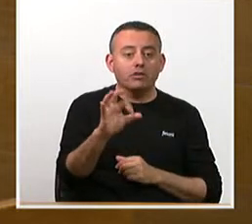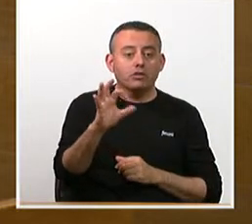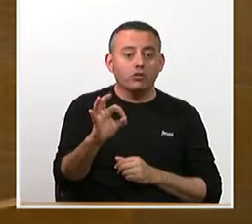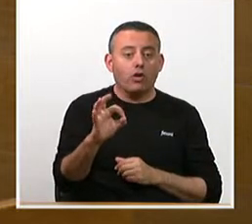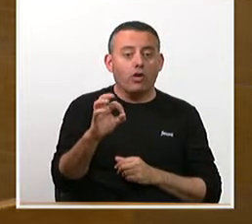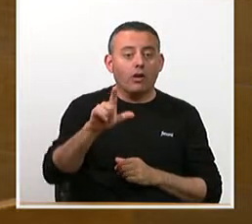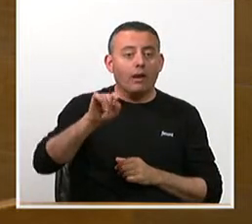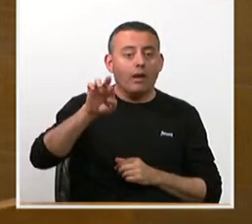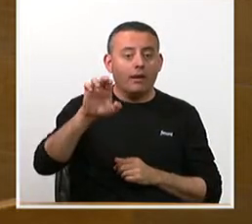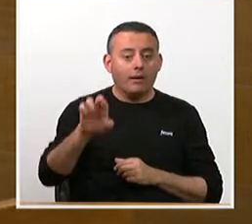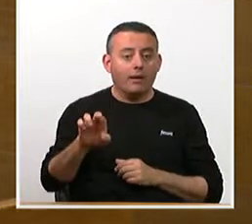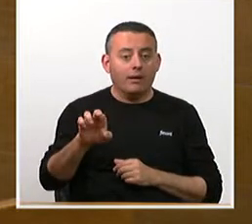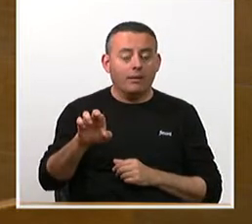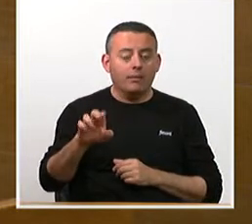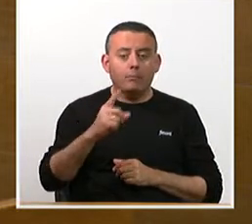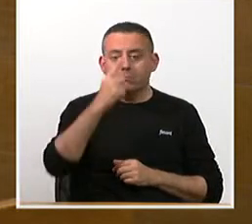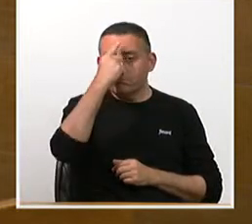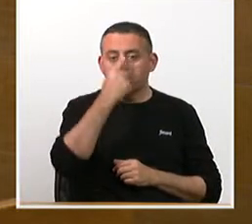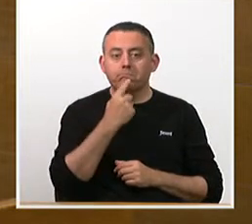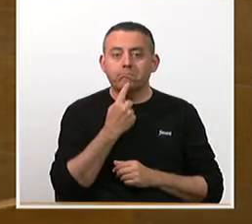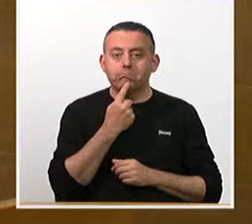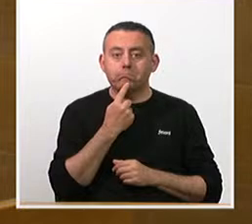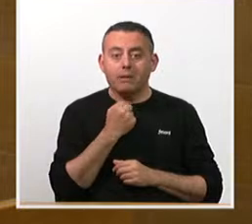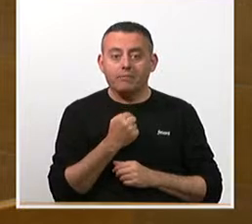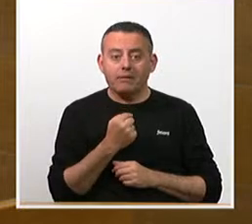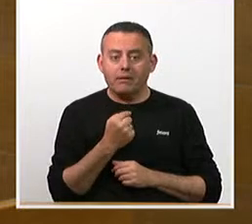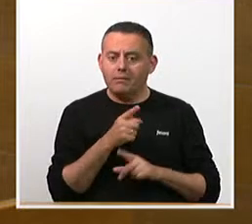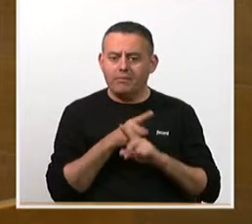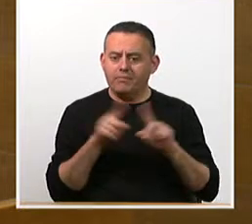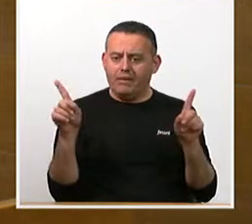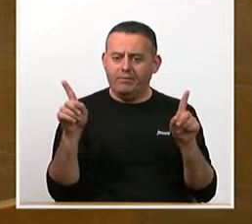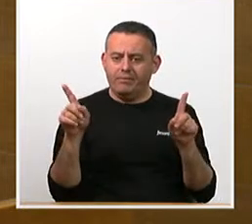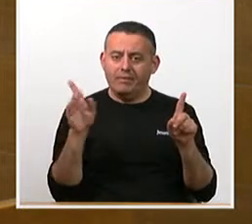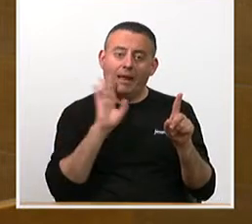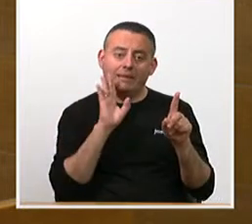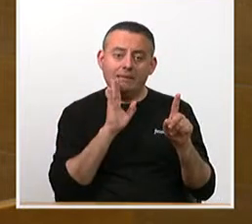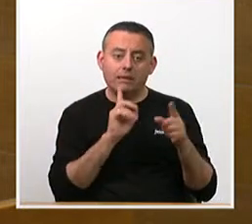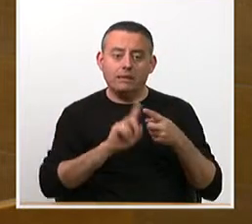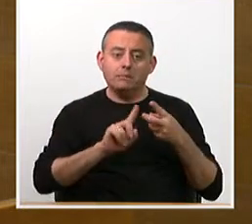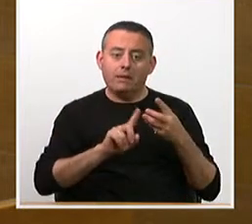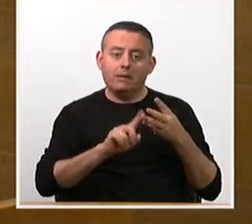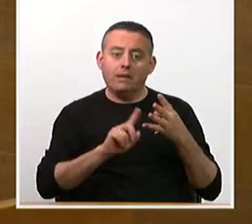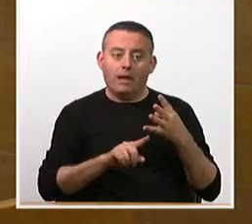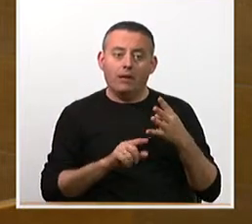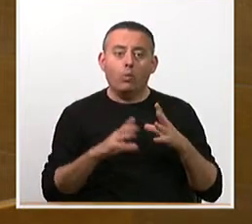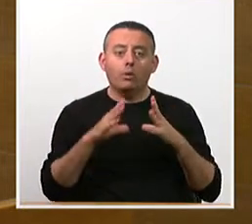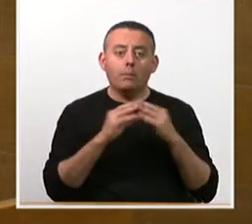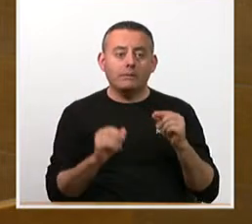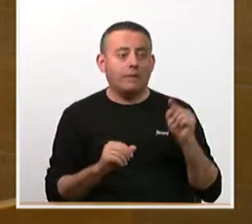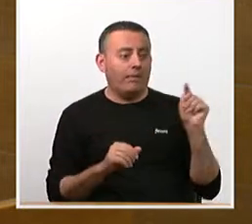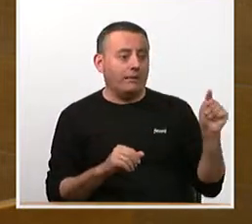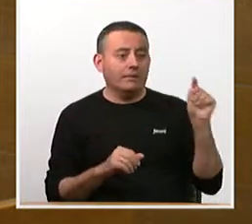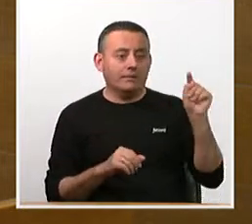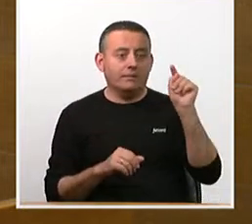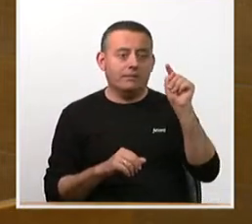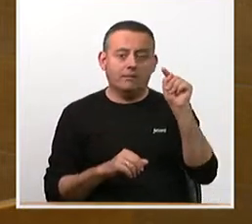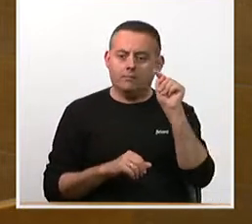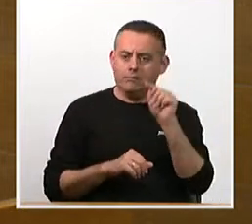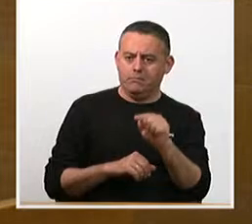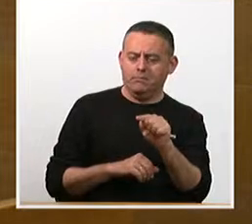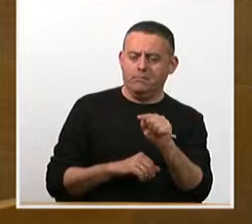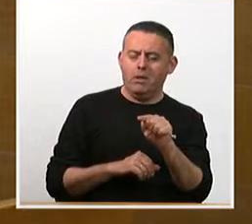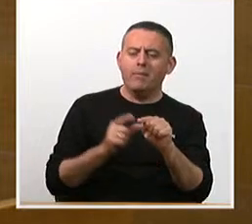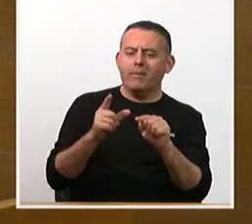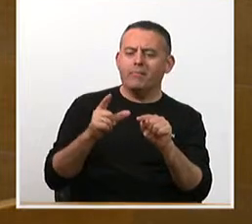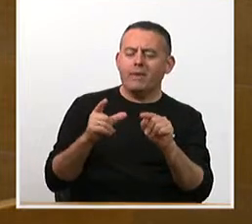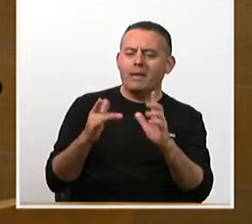perfil distinto a todo el perfil de los que he expuesto un perfil con ning relación con el sector empresarial